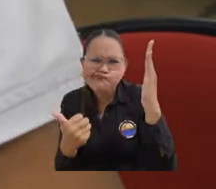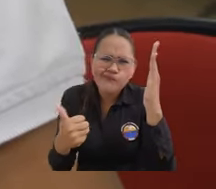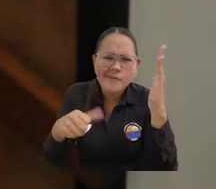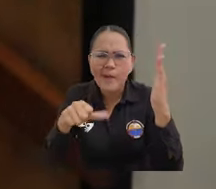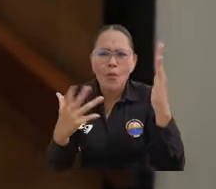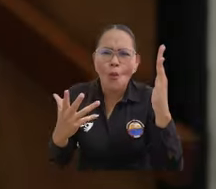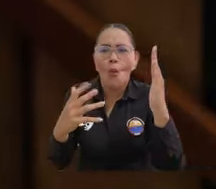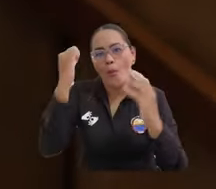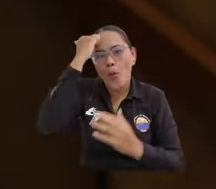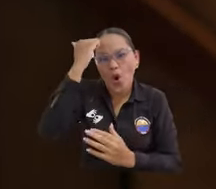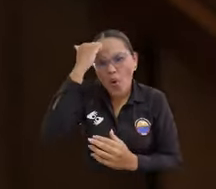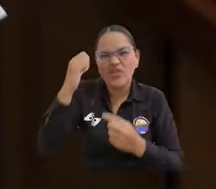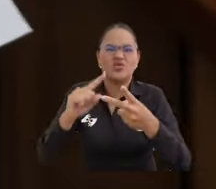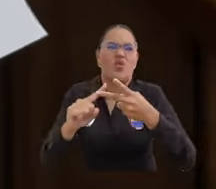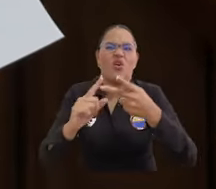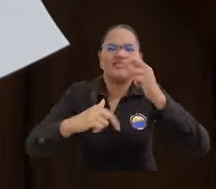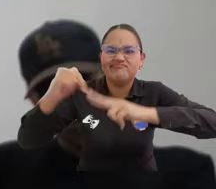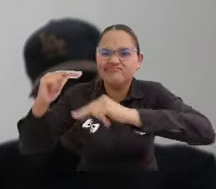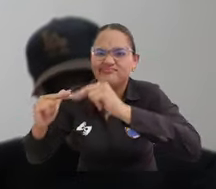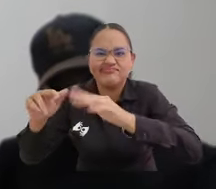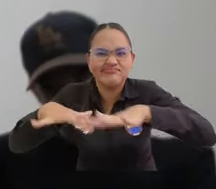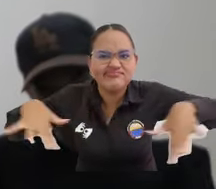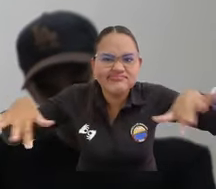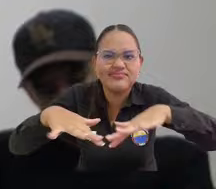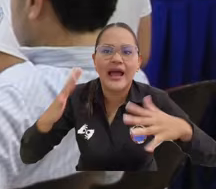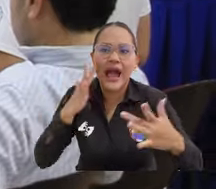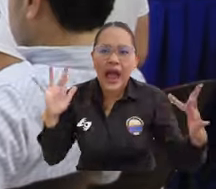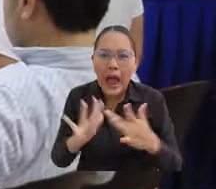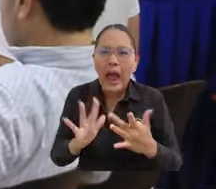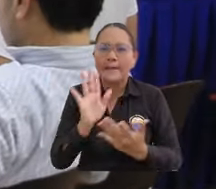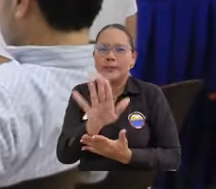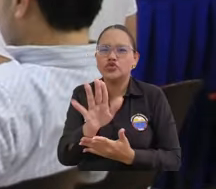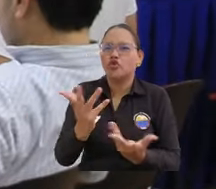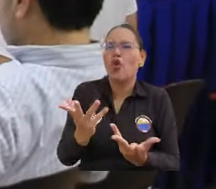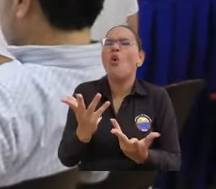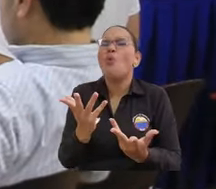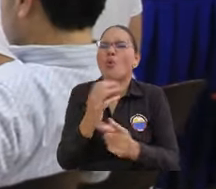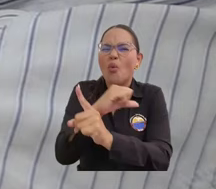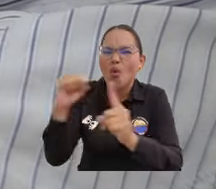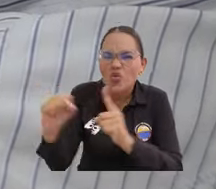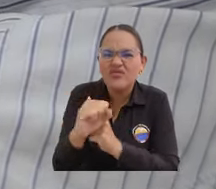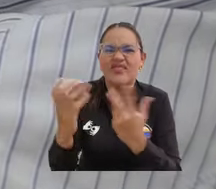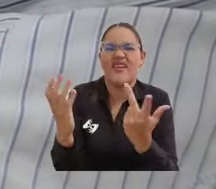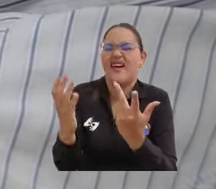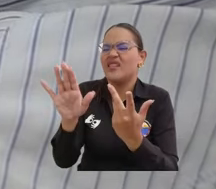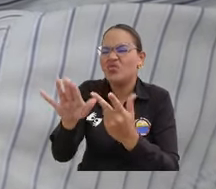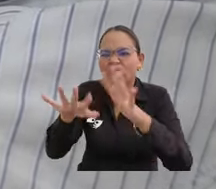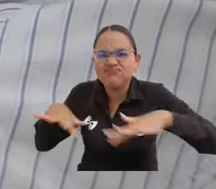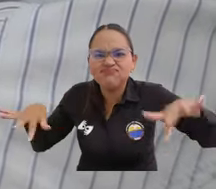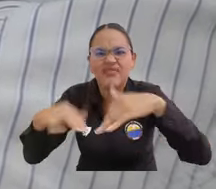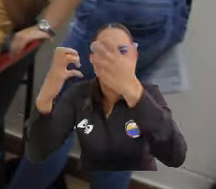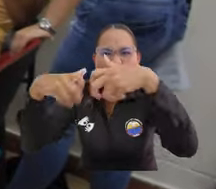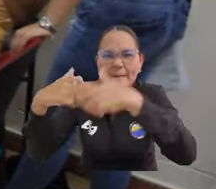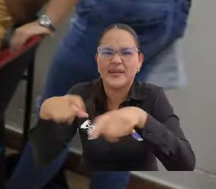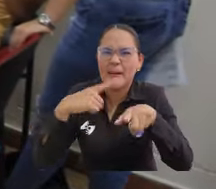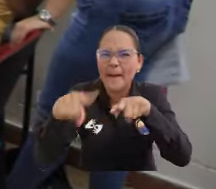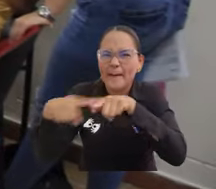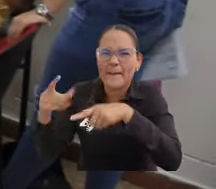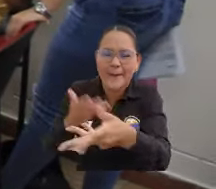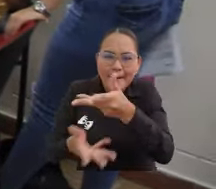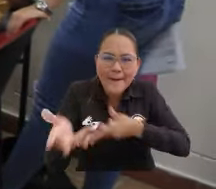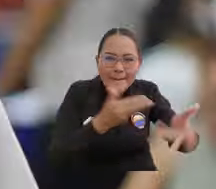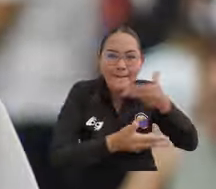del currículo, el cuerpo docente, la infraestructura, los resultados académicos, la vinculación con el entorno socioeconómico, entre